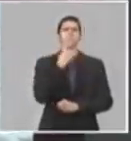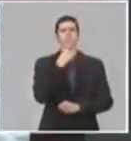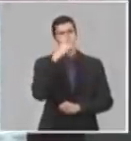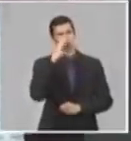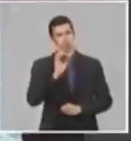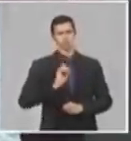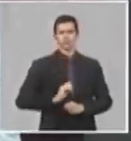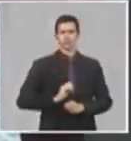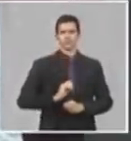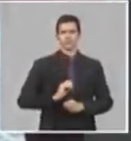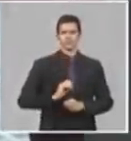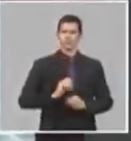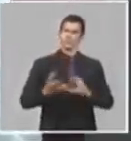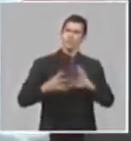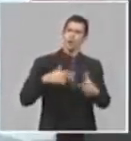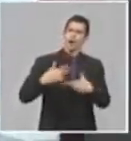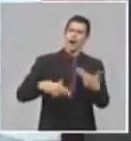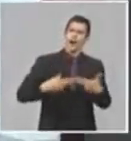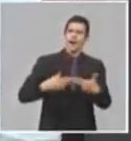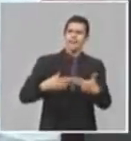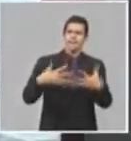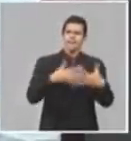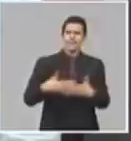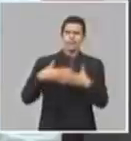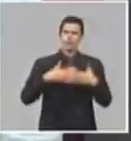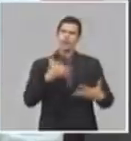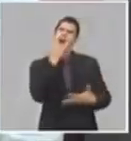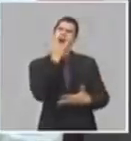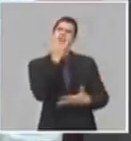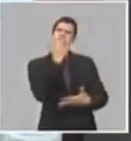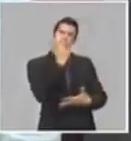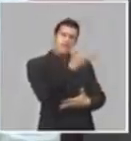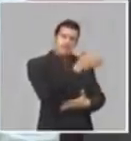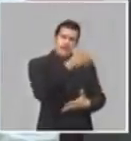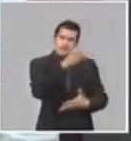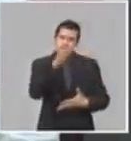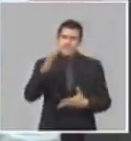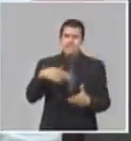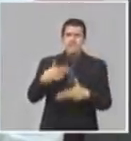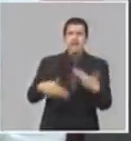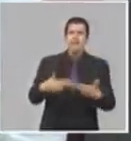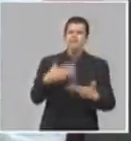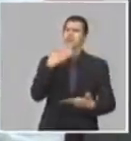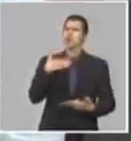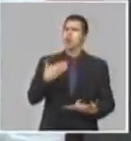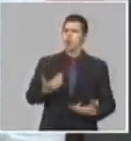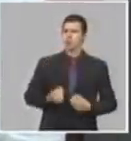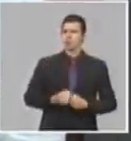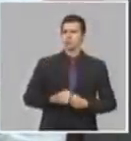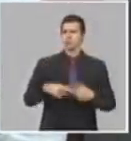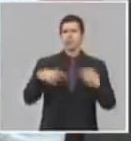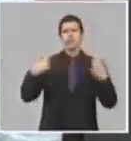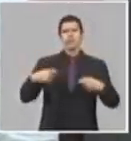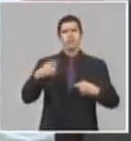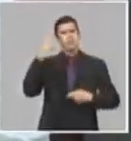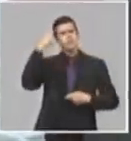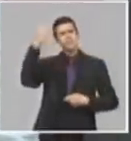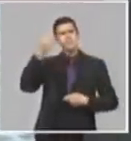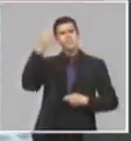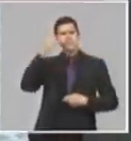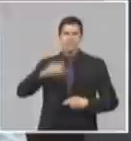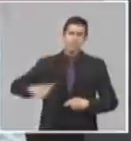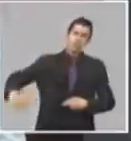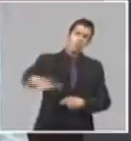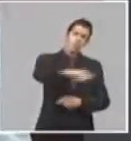en la búsqueda de soluciones a los problemas, pensando y sintiendo como pueblo, pensando y